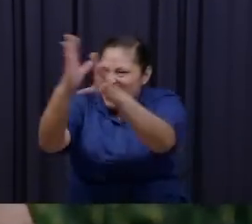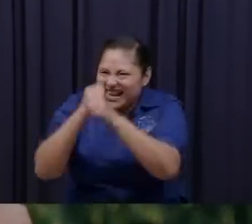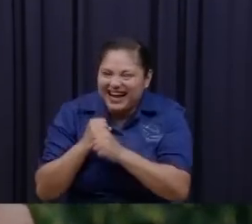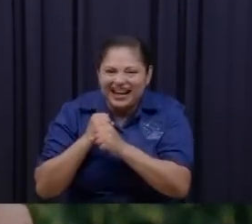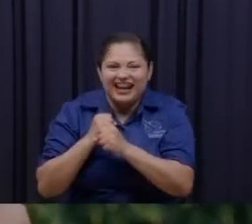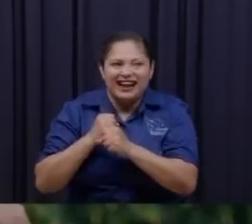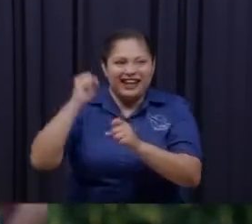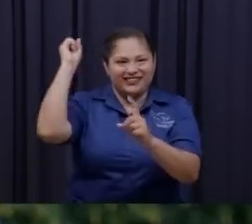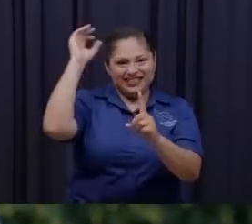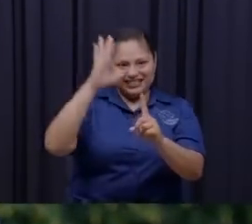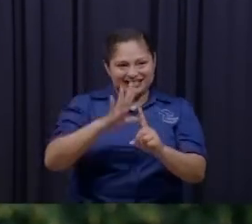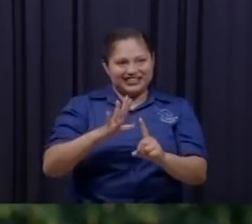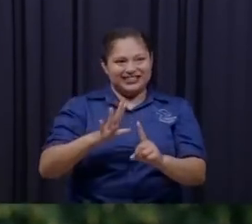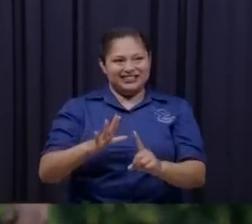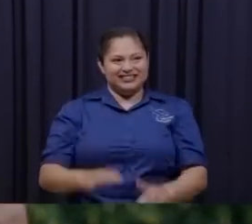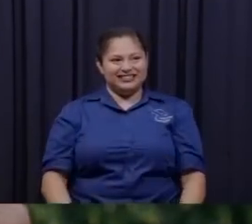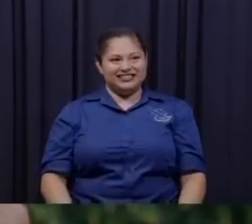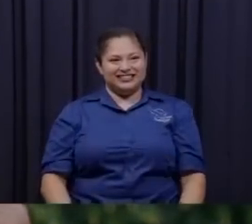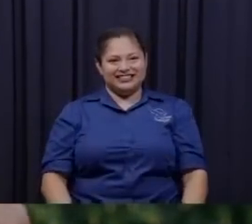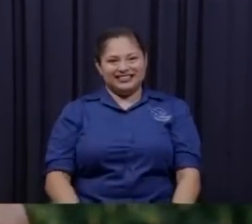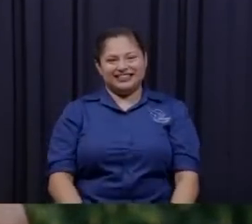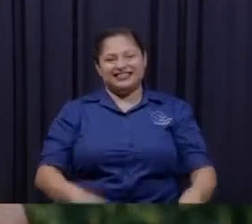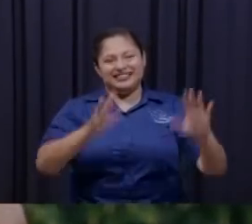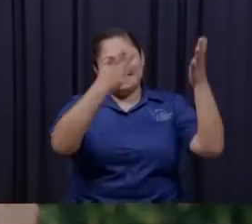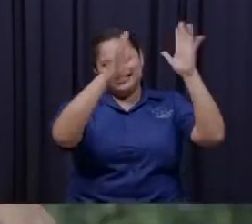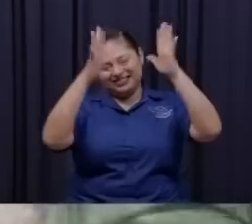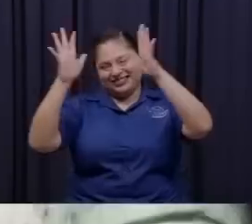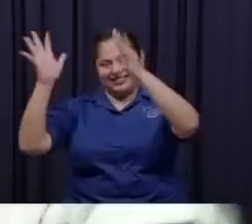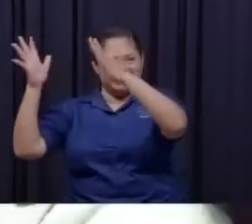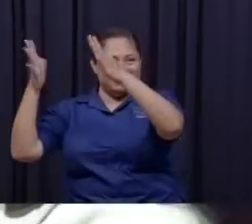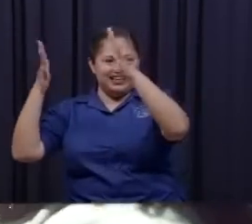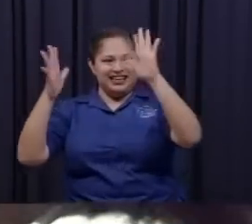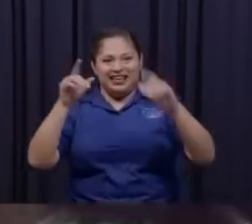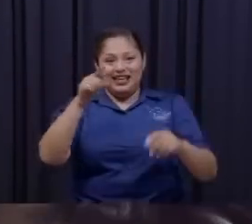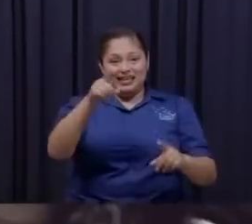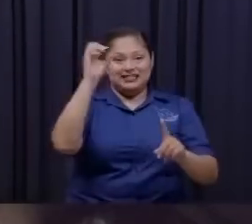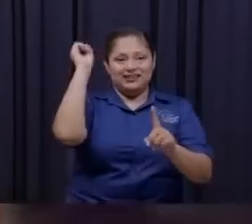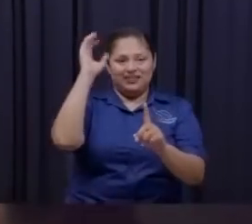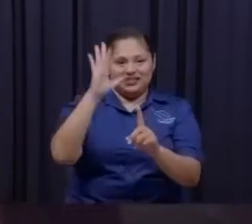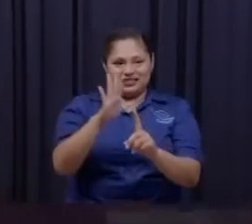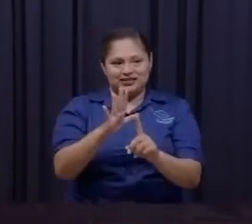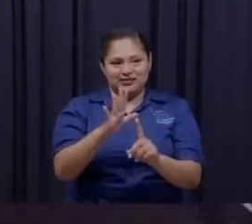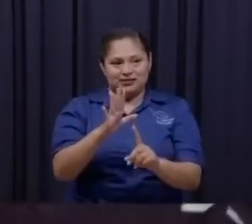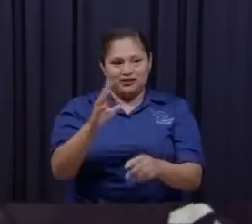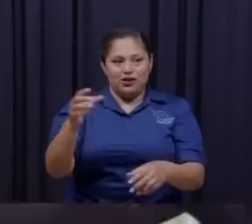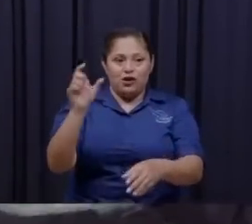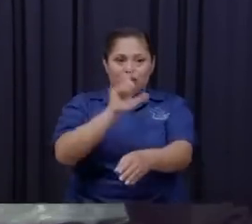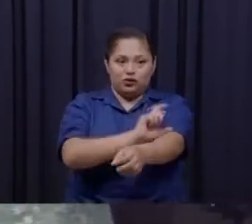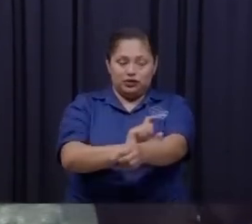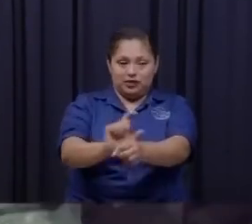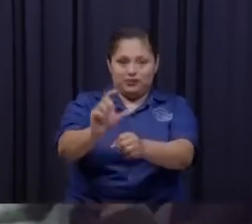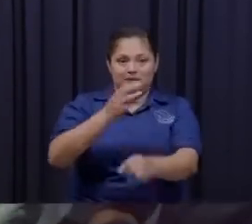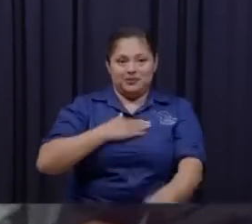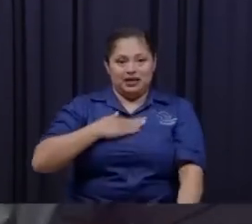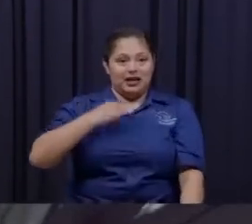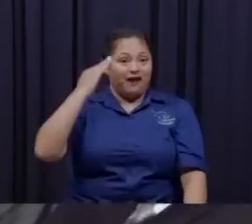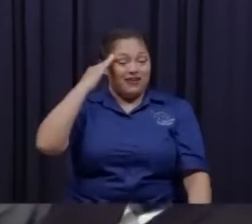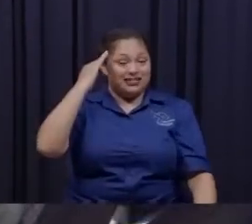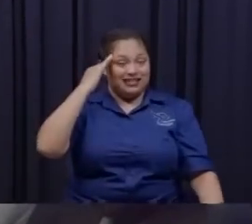bendición. Le arranqué. Y esa bendición sigue sobre mi cabeza todavía.